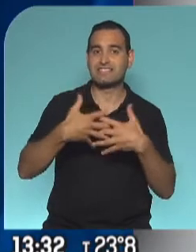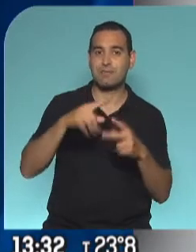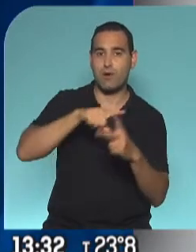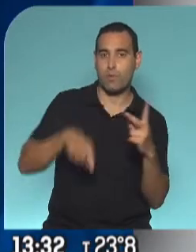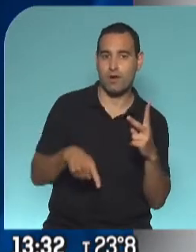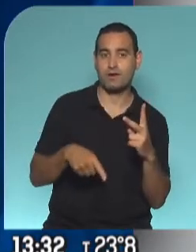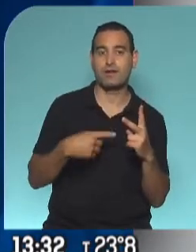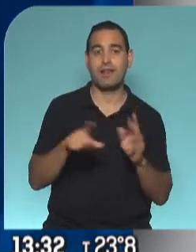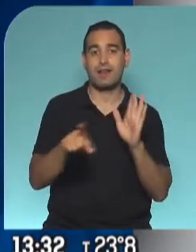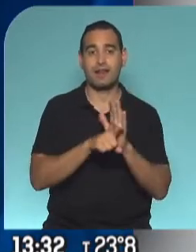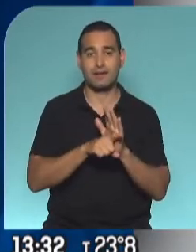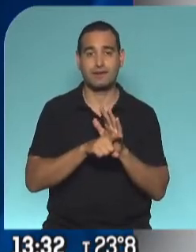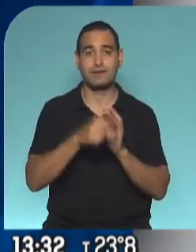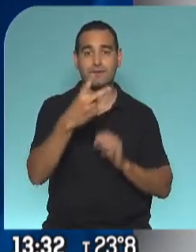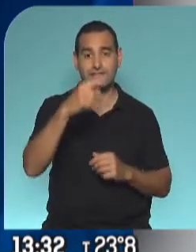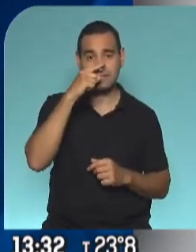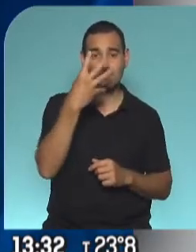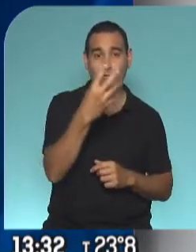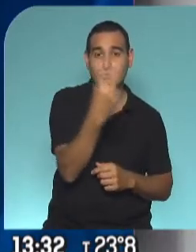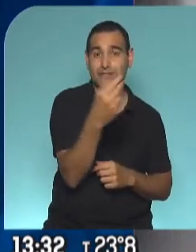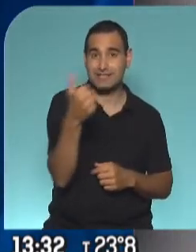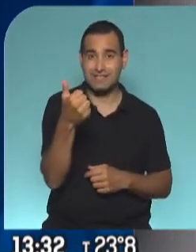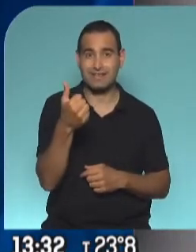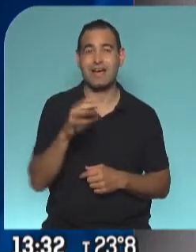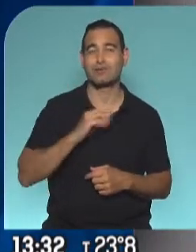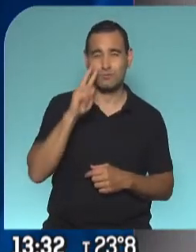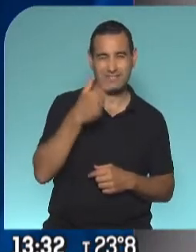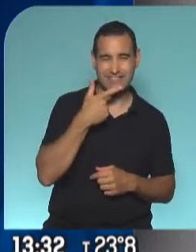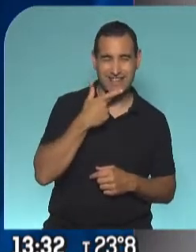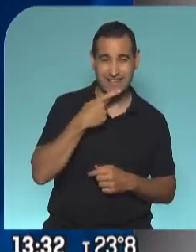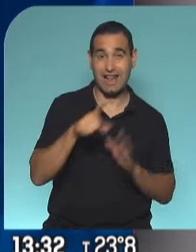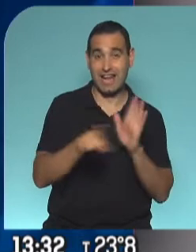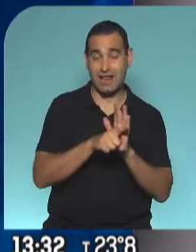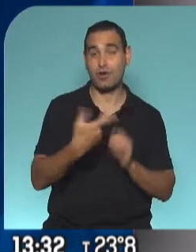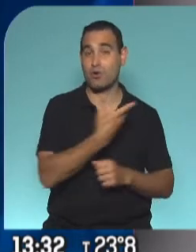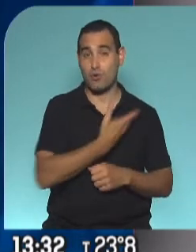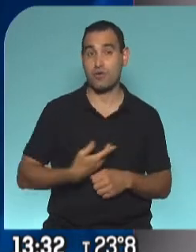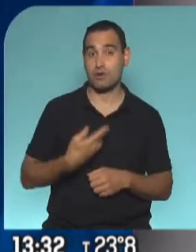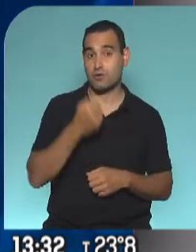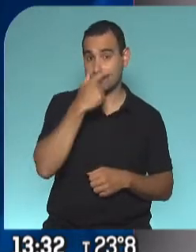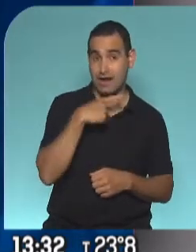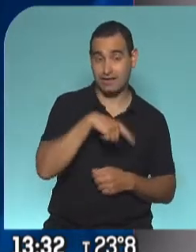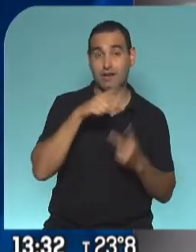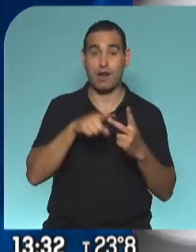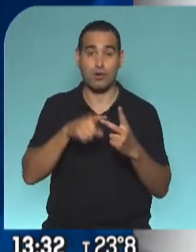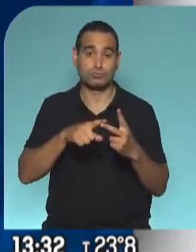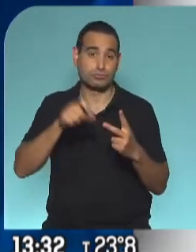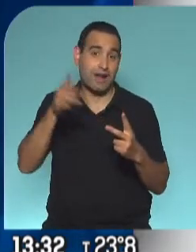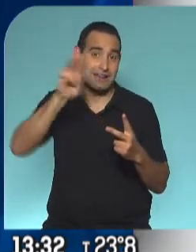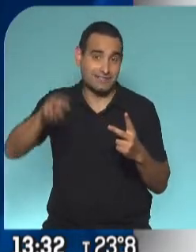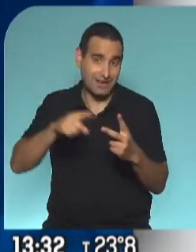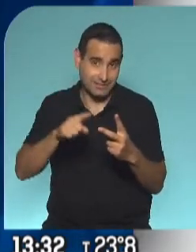ley 27426, la primera es la del 2017, la del gobierno de Cambiemos, y la otra es la fórmula que propone el ANSES.